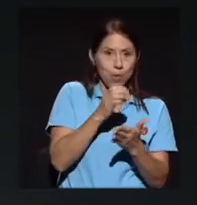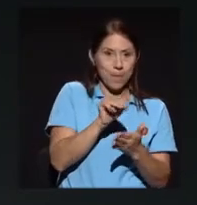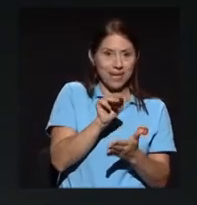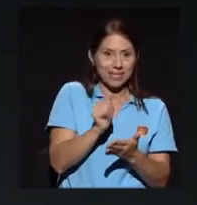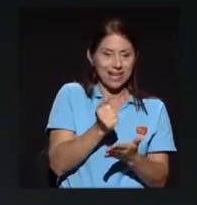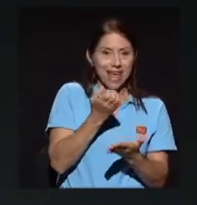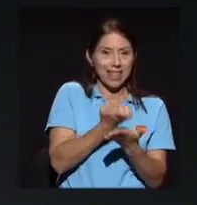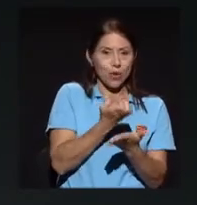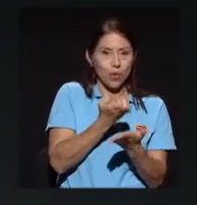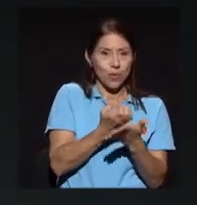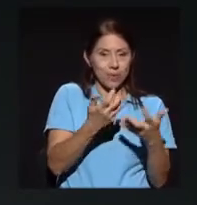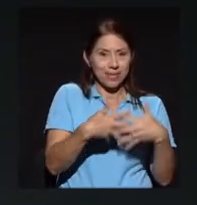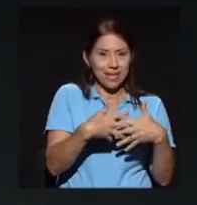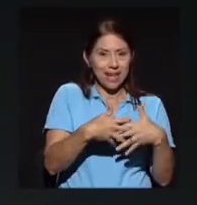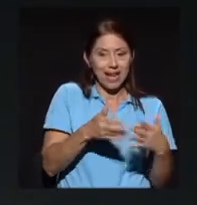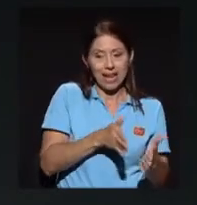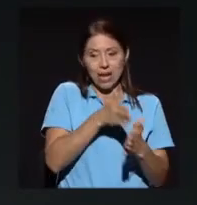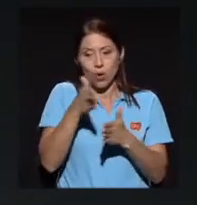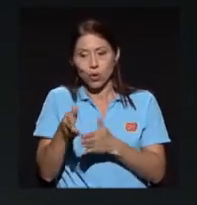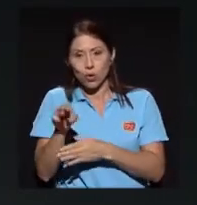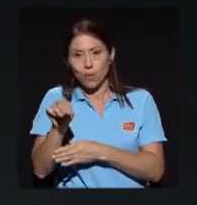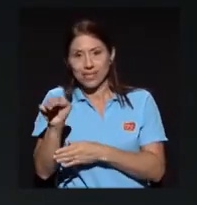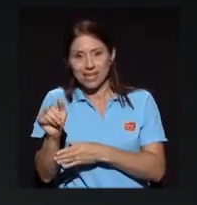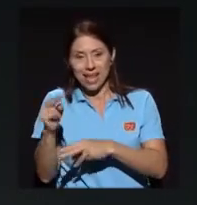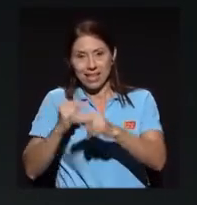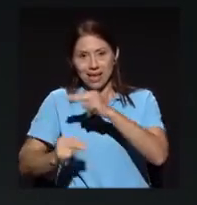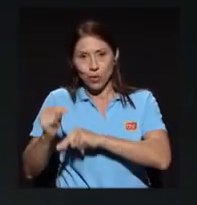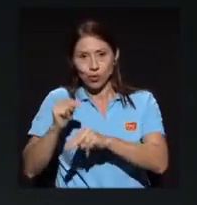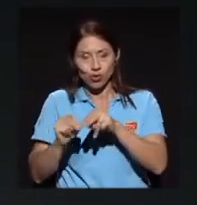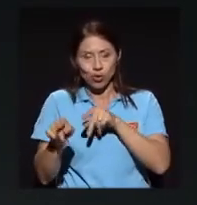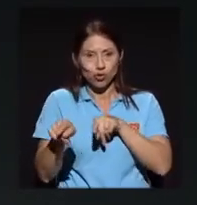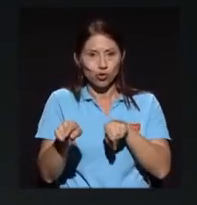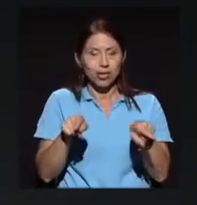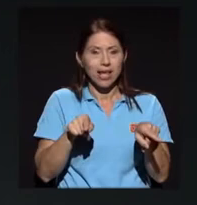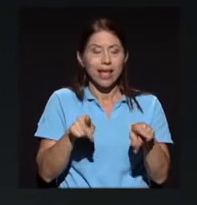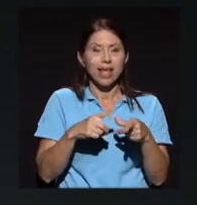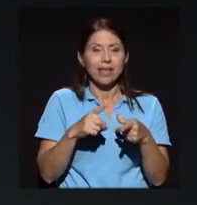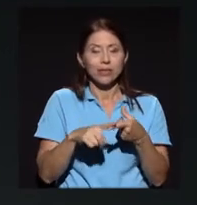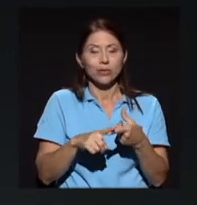de negocios, y entonces